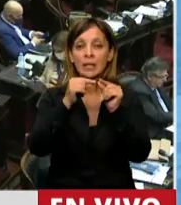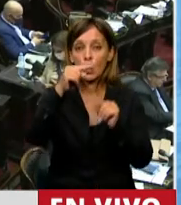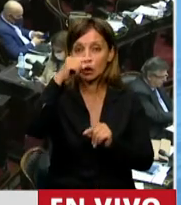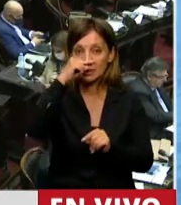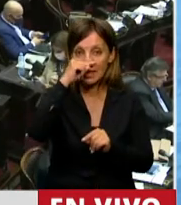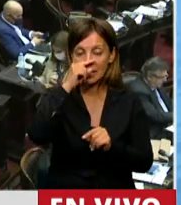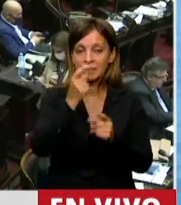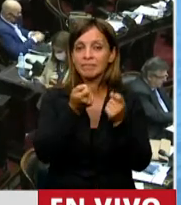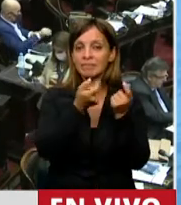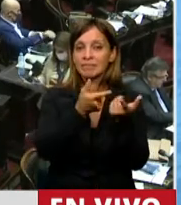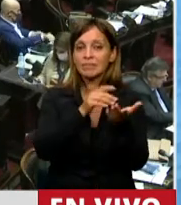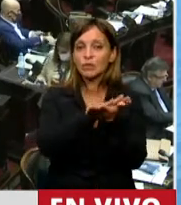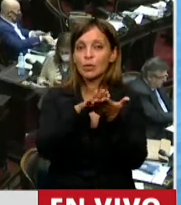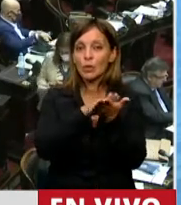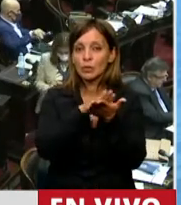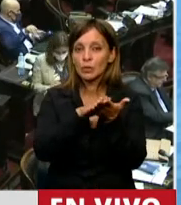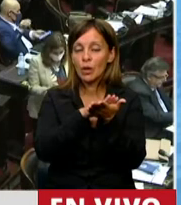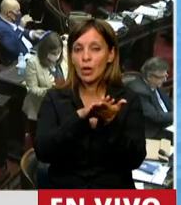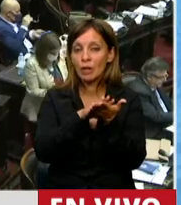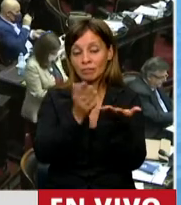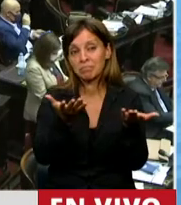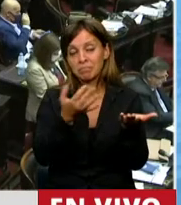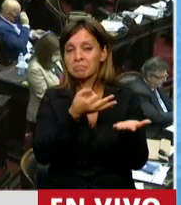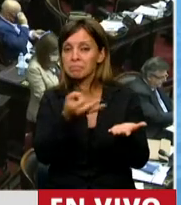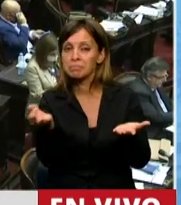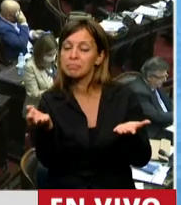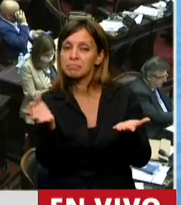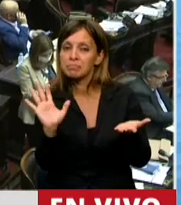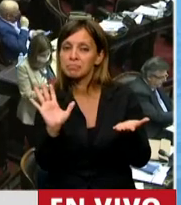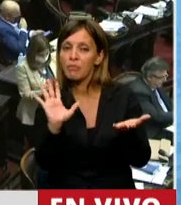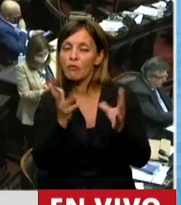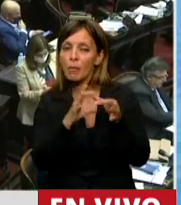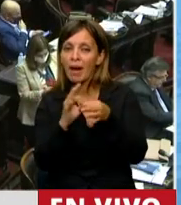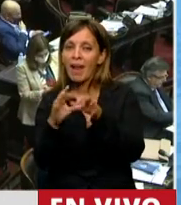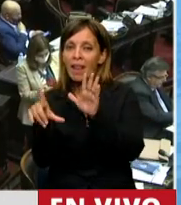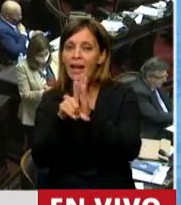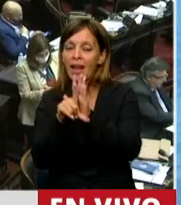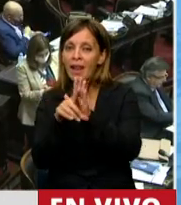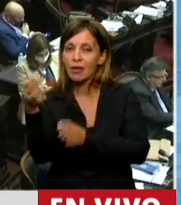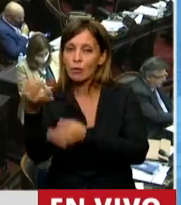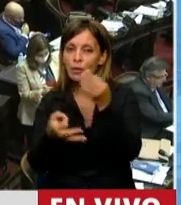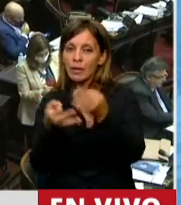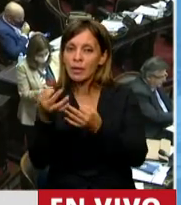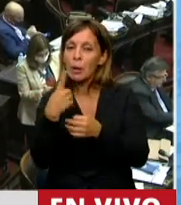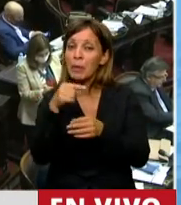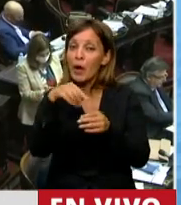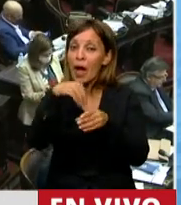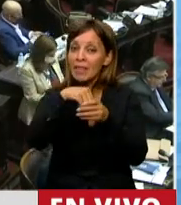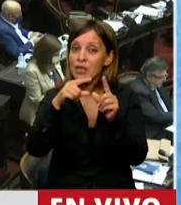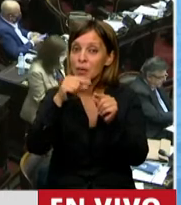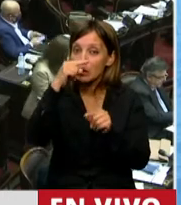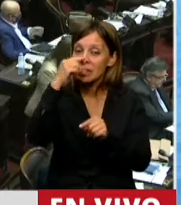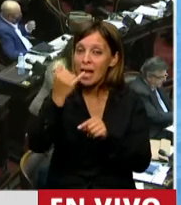7 es formalmente correcta desde el punto de vista jurídico. El inconveniente que presenta es